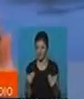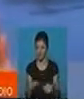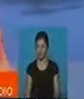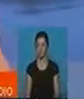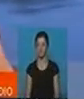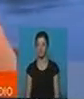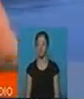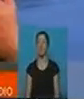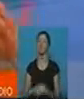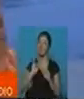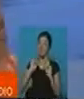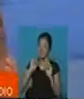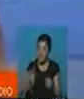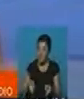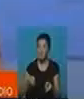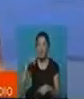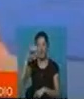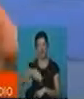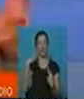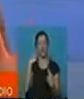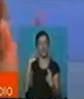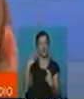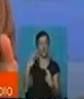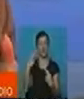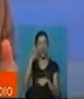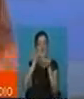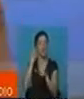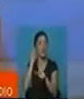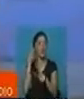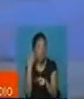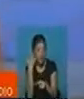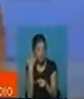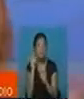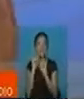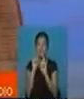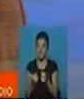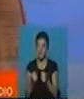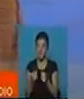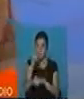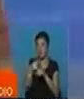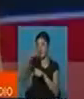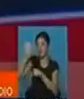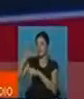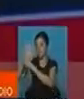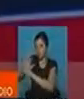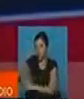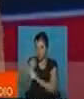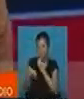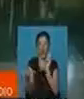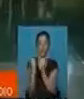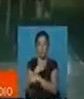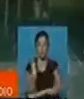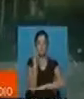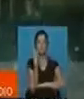gran movilización, de un gran reconocimiento y de un gran empoderamiento de actores que antes no lo tenían. Antes de pasar a Natalia, que